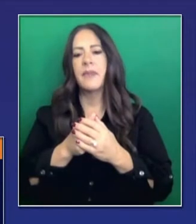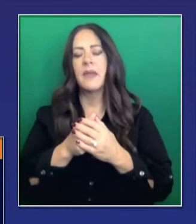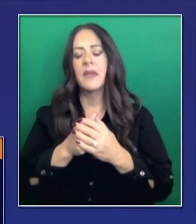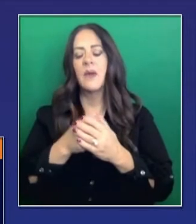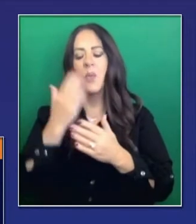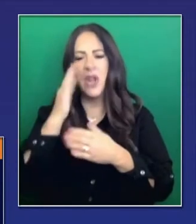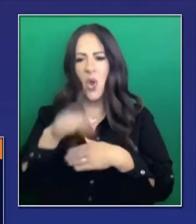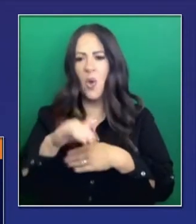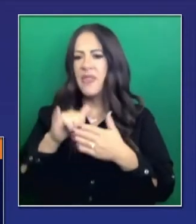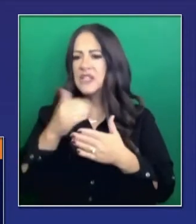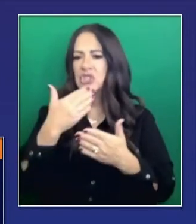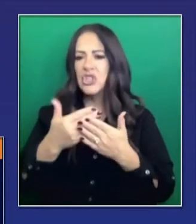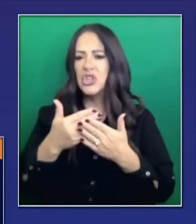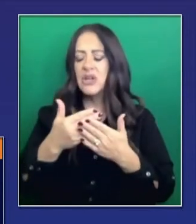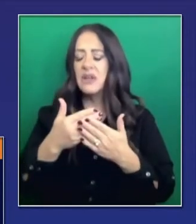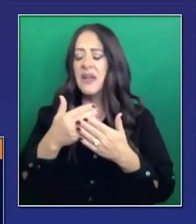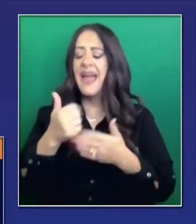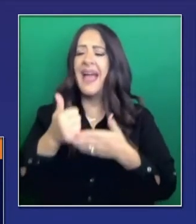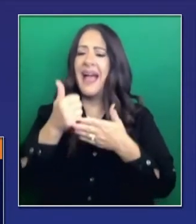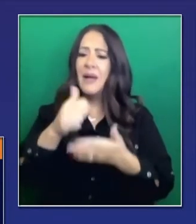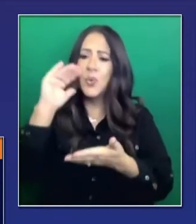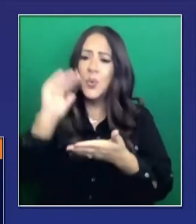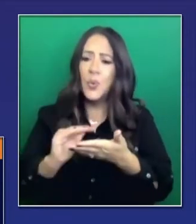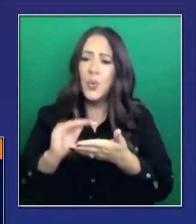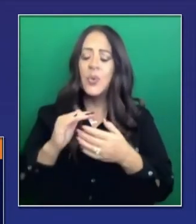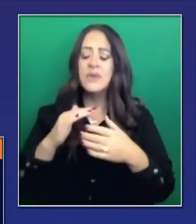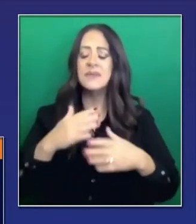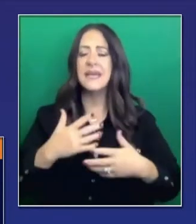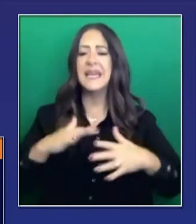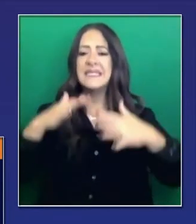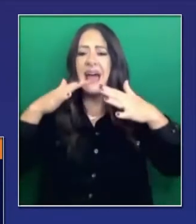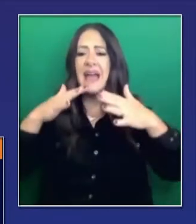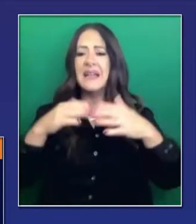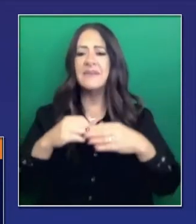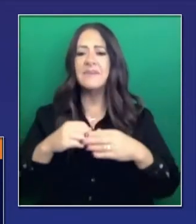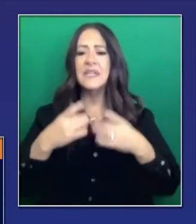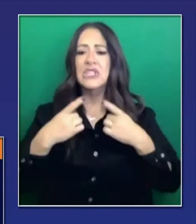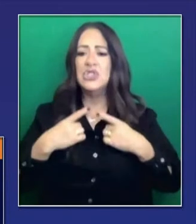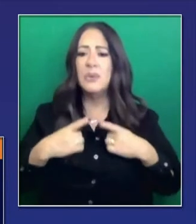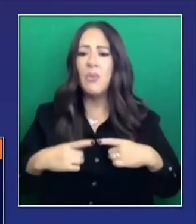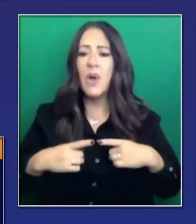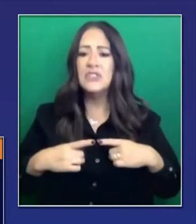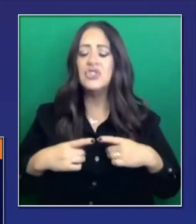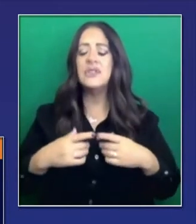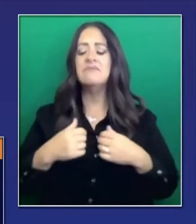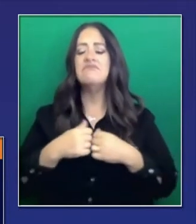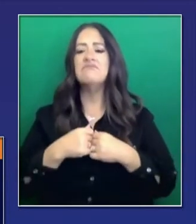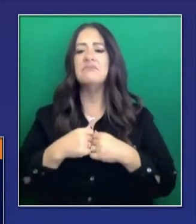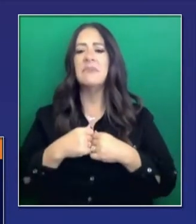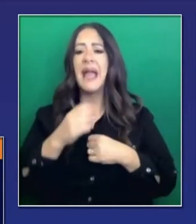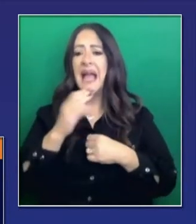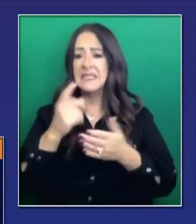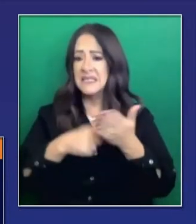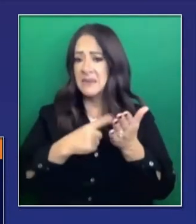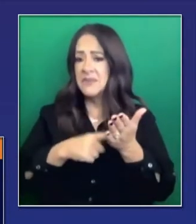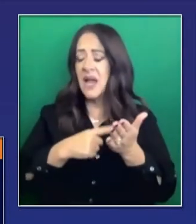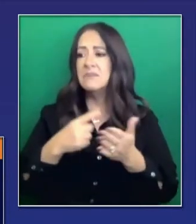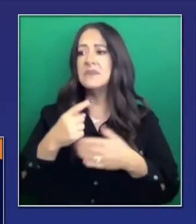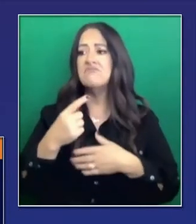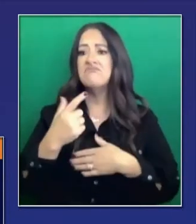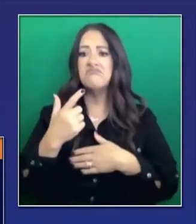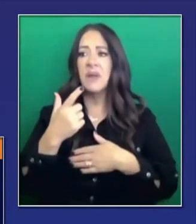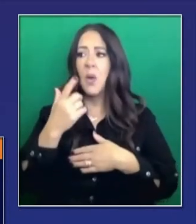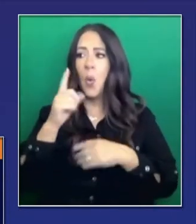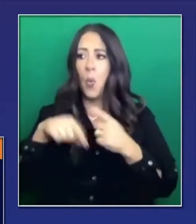cuestiones asociadas con angustia, en algunos casos depresión, en algunos casos abuso de menores